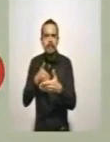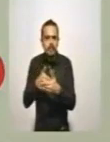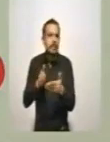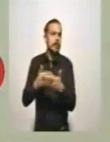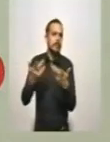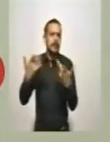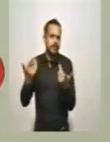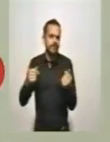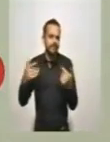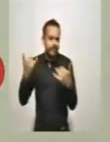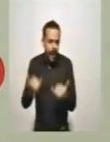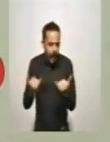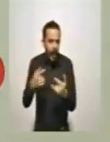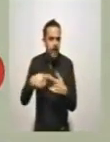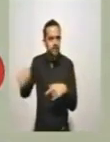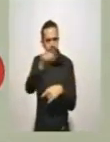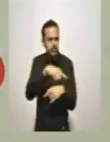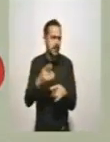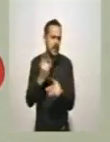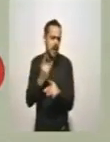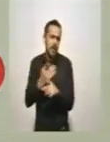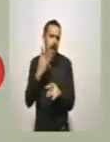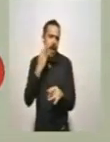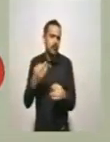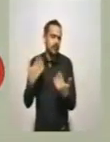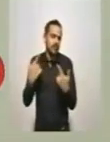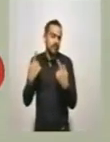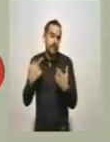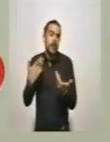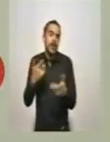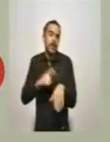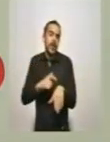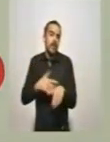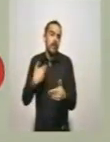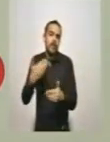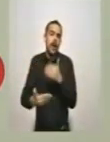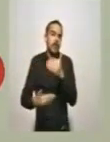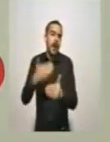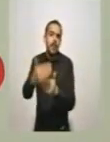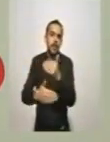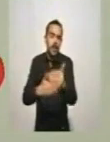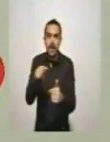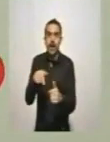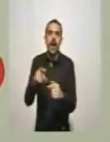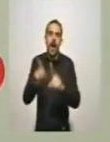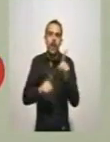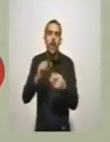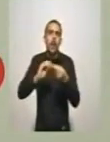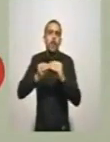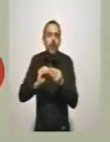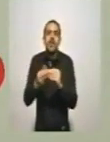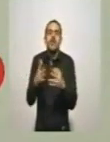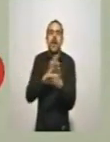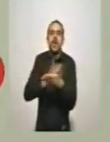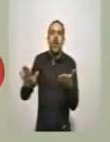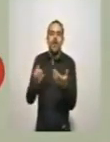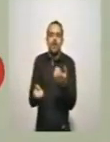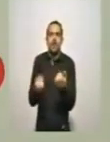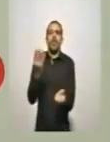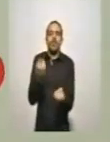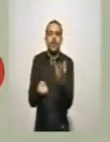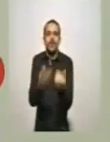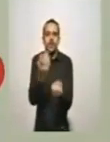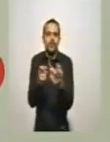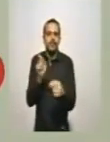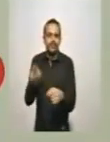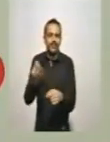forma permanente a medida que avanzamos en este periodo de aislamiento. Y en